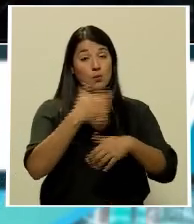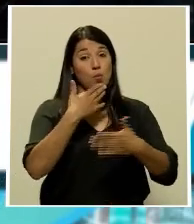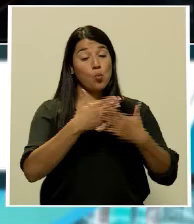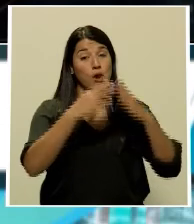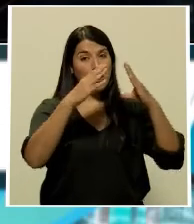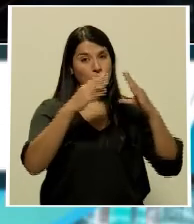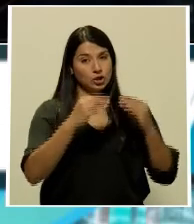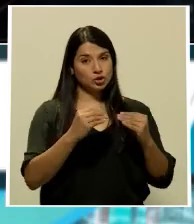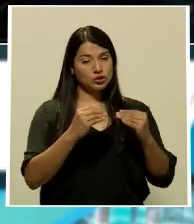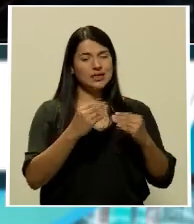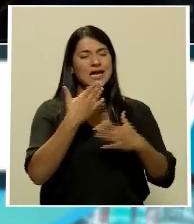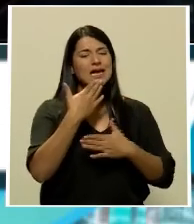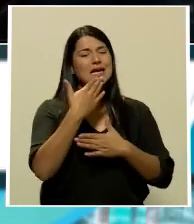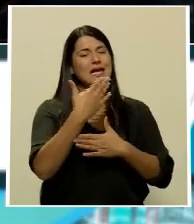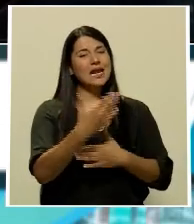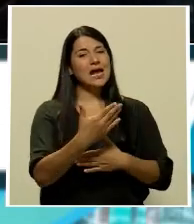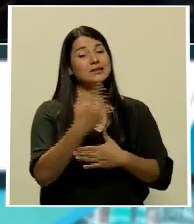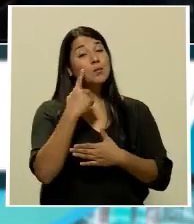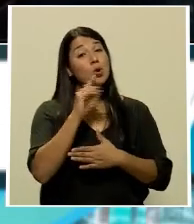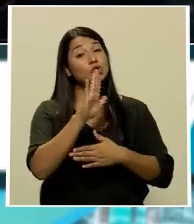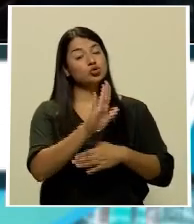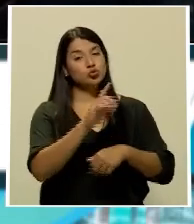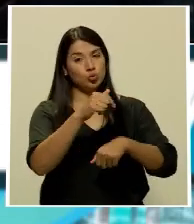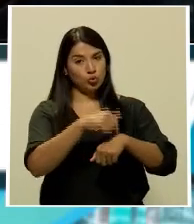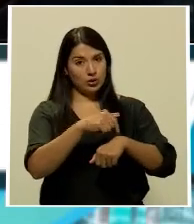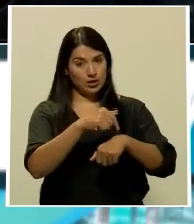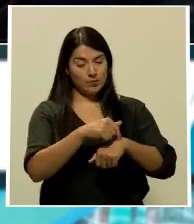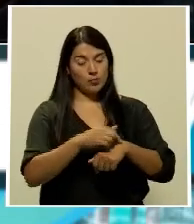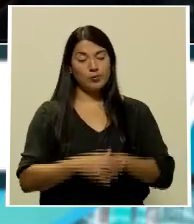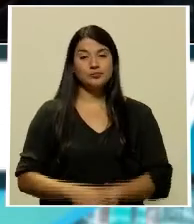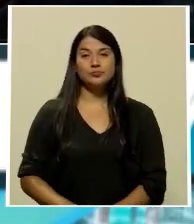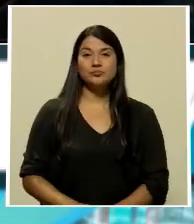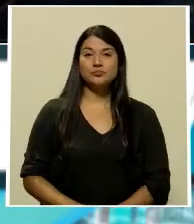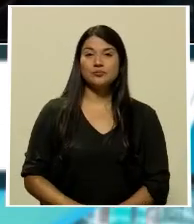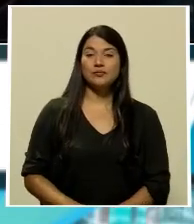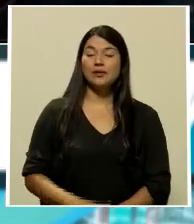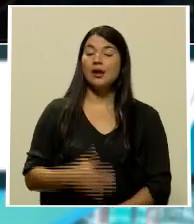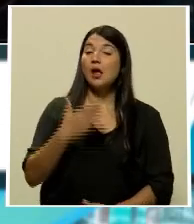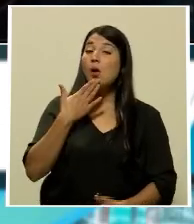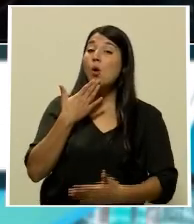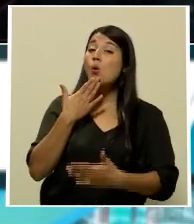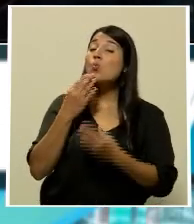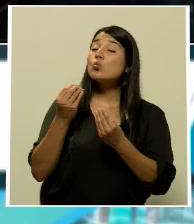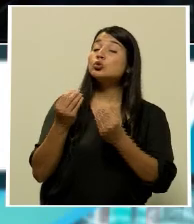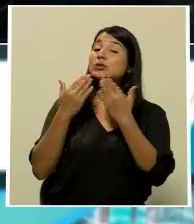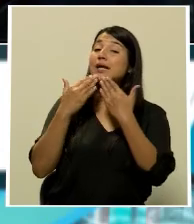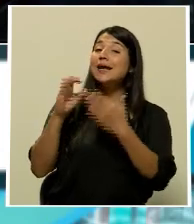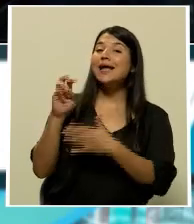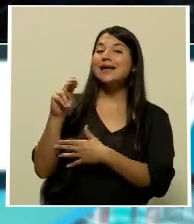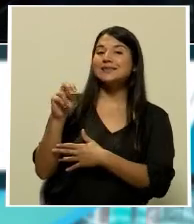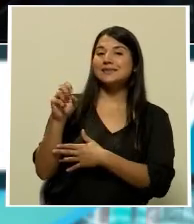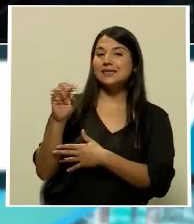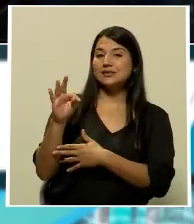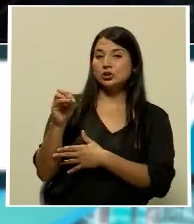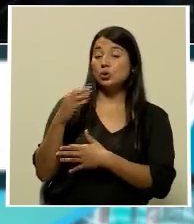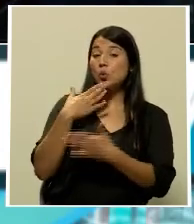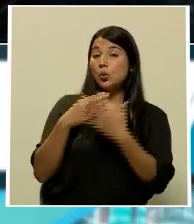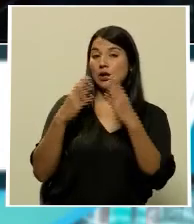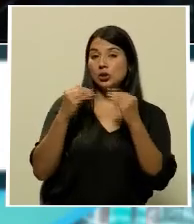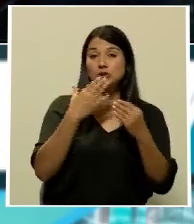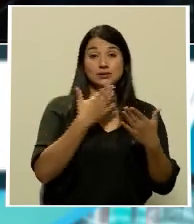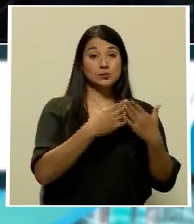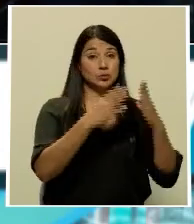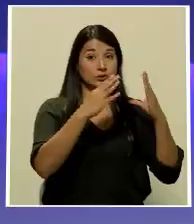buenas noches, agradecidos con el tiempo que nos ofreció. Don Ernesto, muchísimas gracias, buenas noches. Buenas